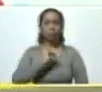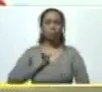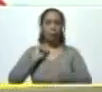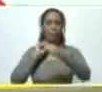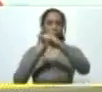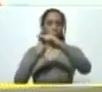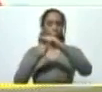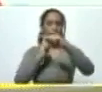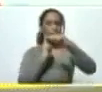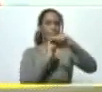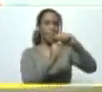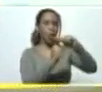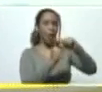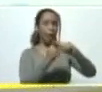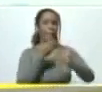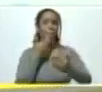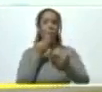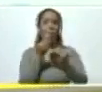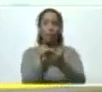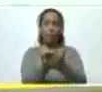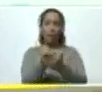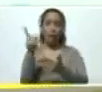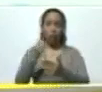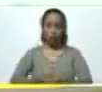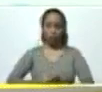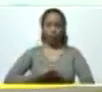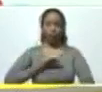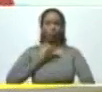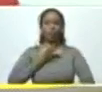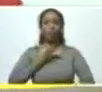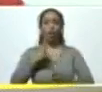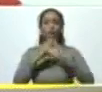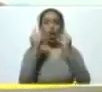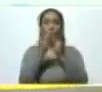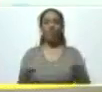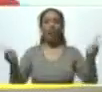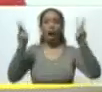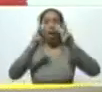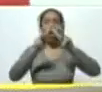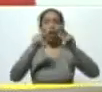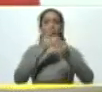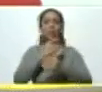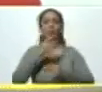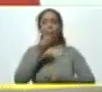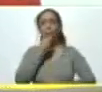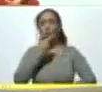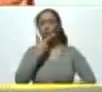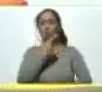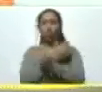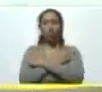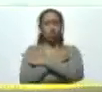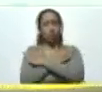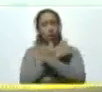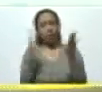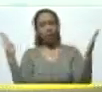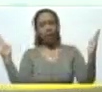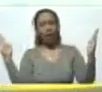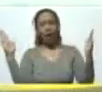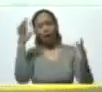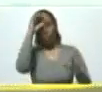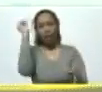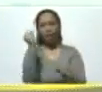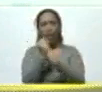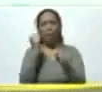identificarla y permitir que renazcan todos los valores bellos de la solidaridad, del